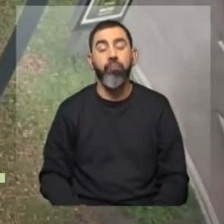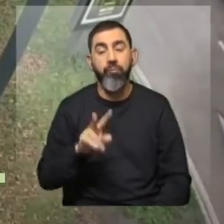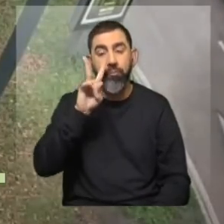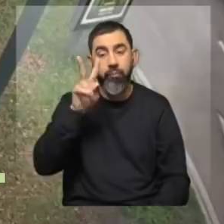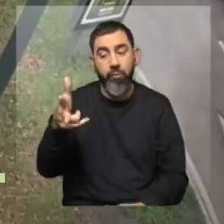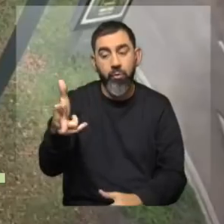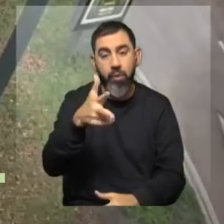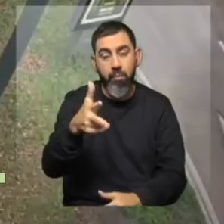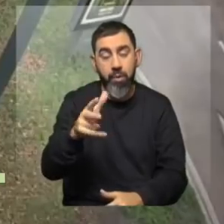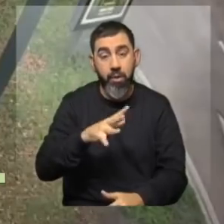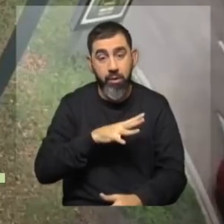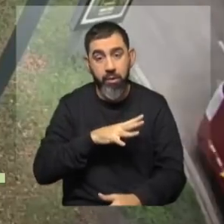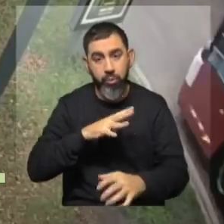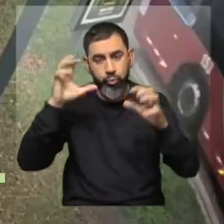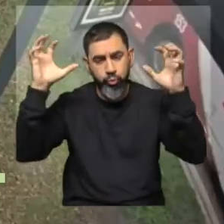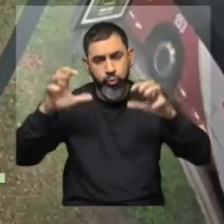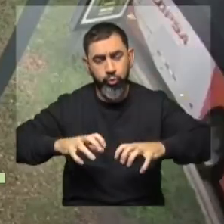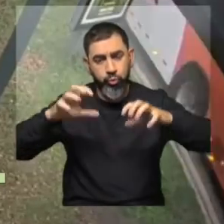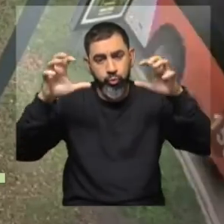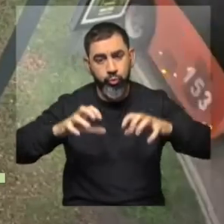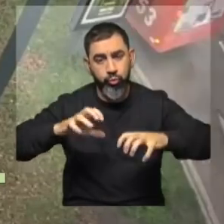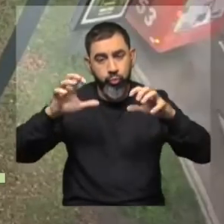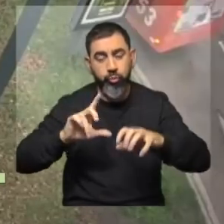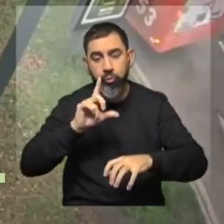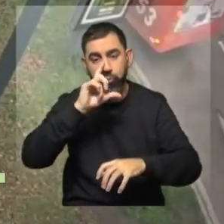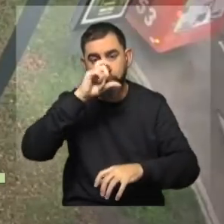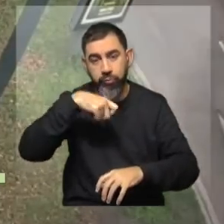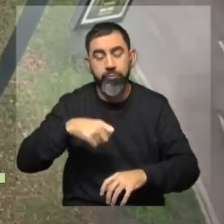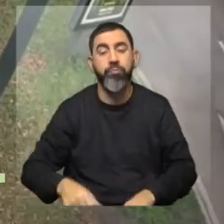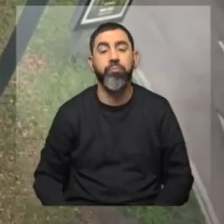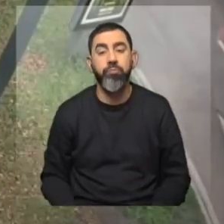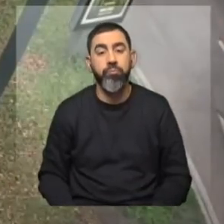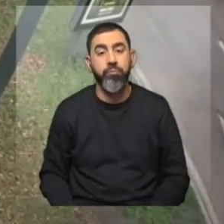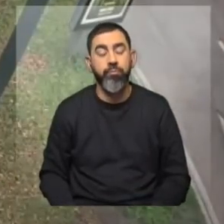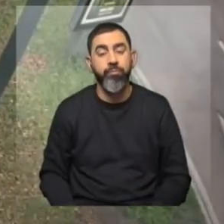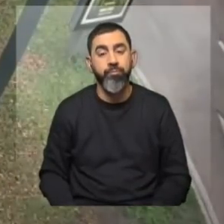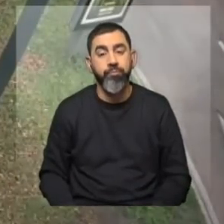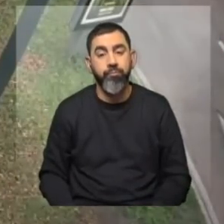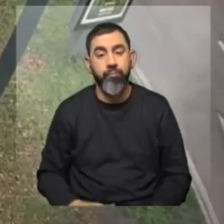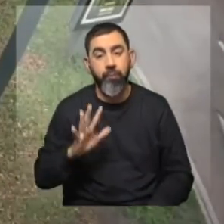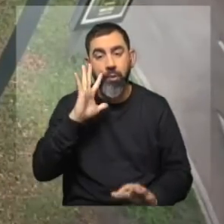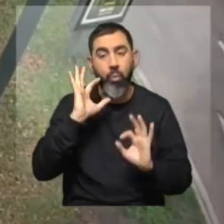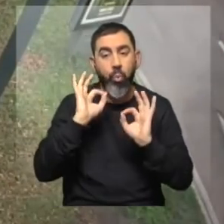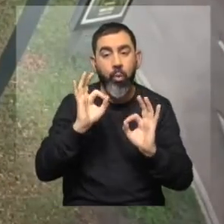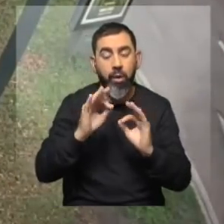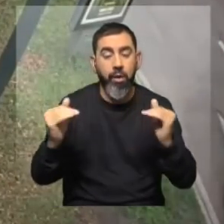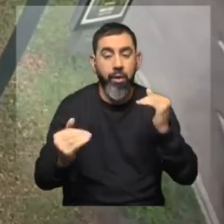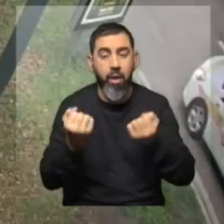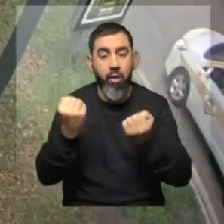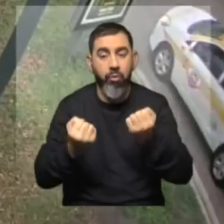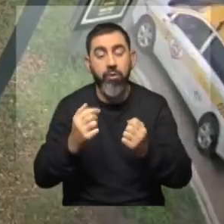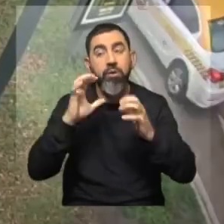a esta hora bueno sigue lloviendo en buena parte de Montevideo no como decía Pilar a tomar las precauciones del caso